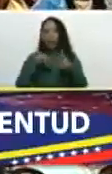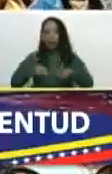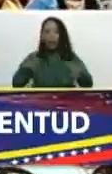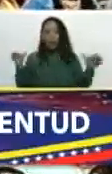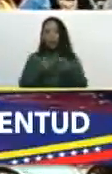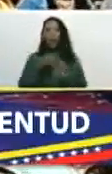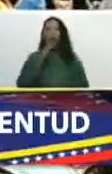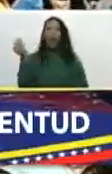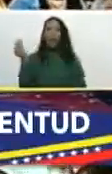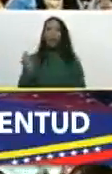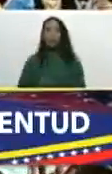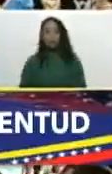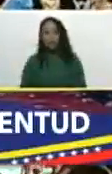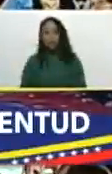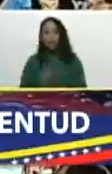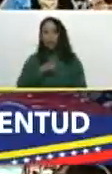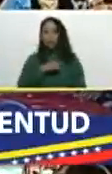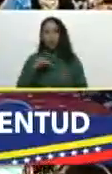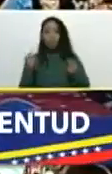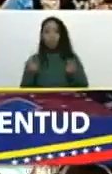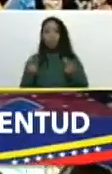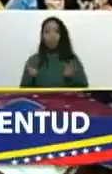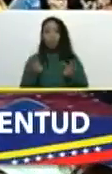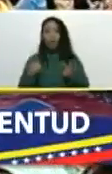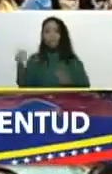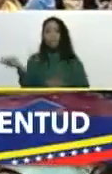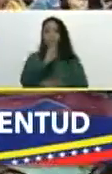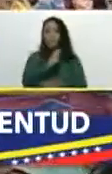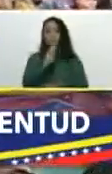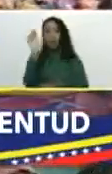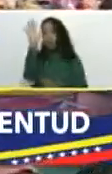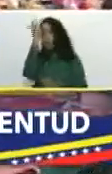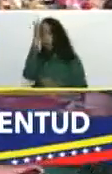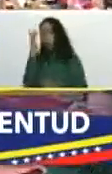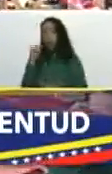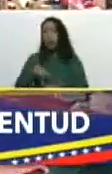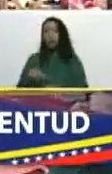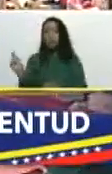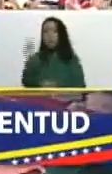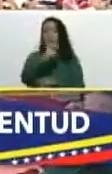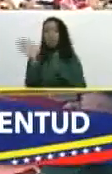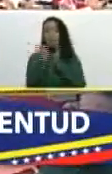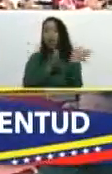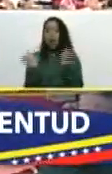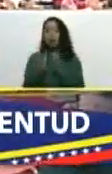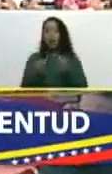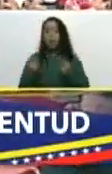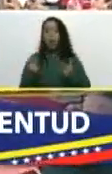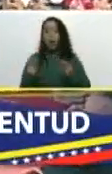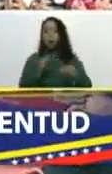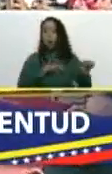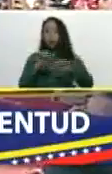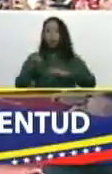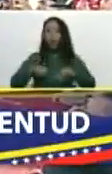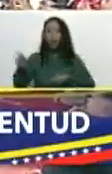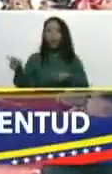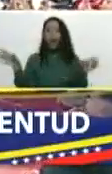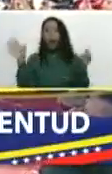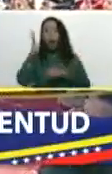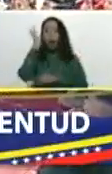juventud que hemos activado durante el mes de febrero, parte del mes de marzo, es un